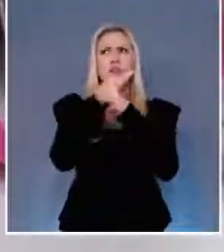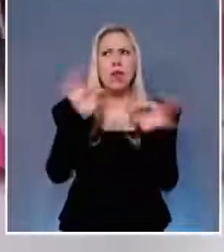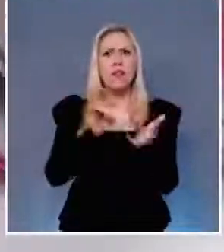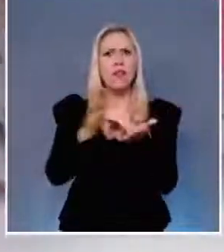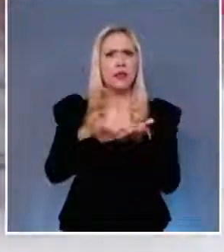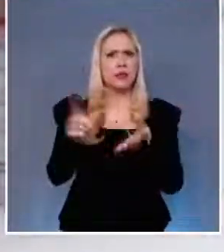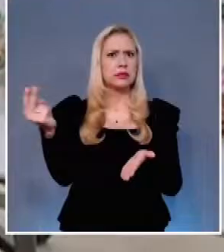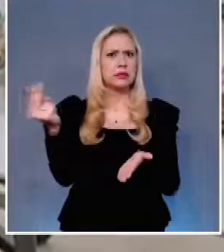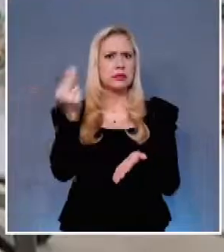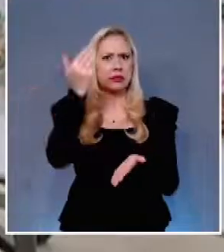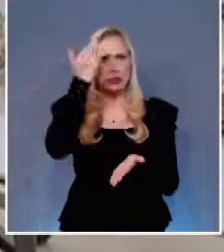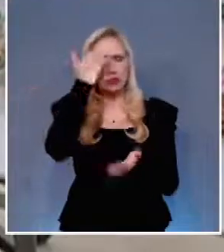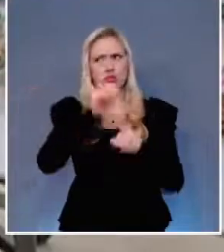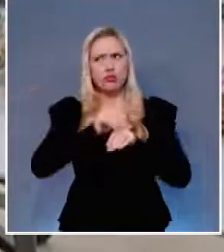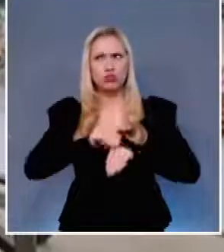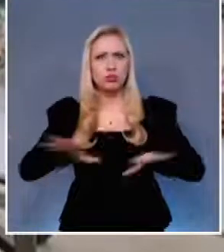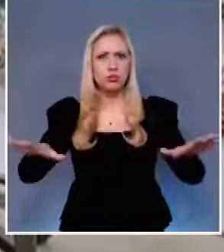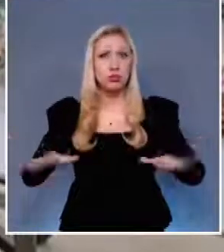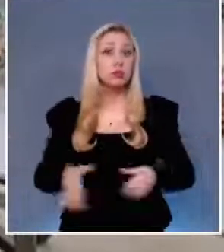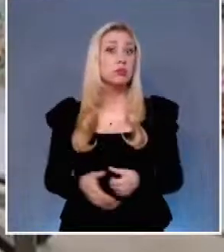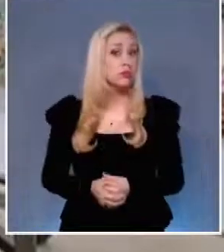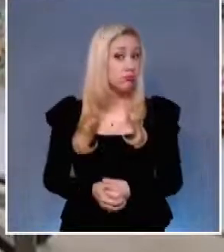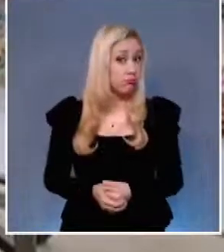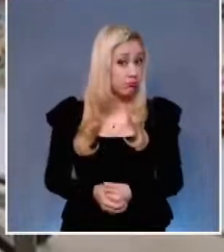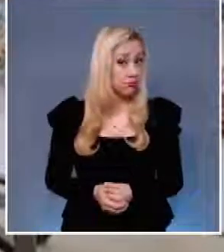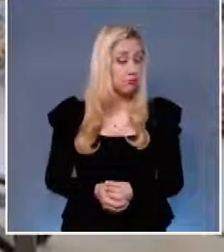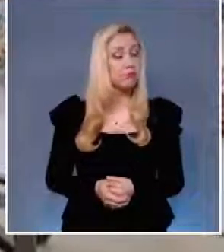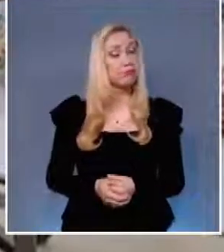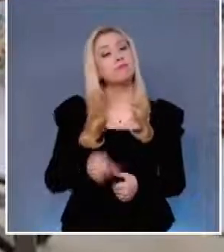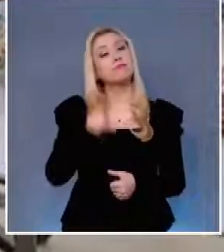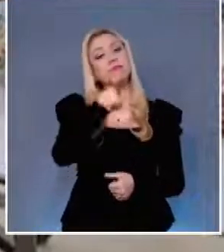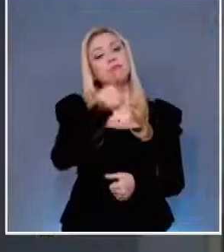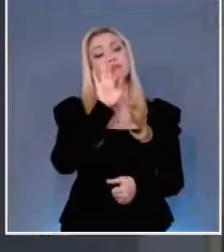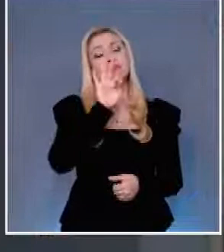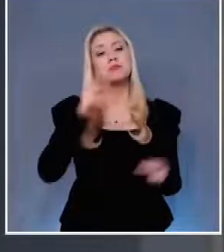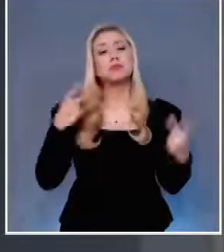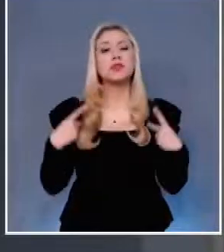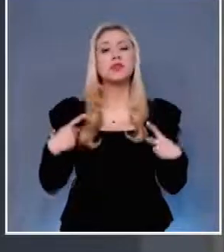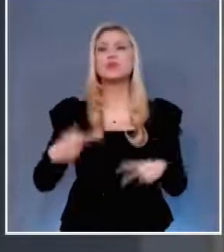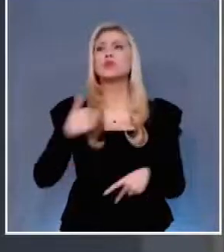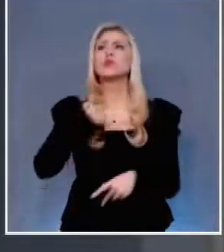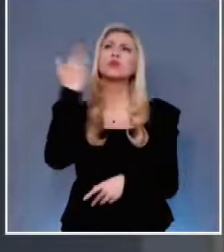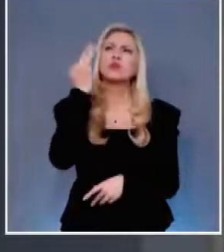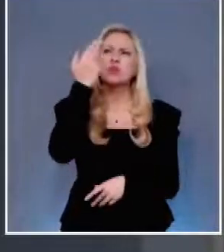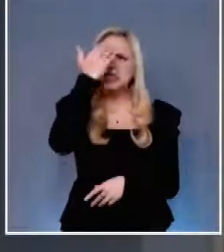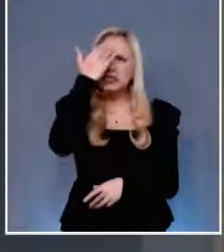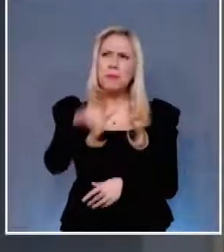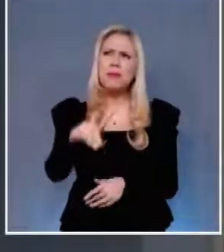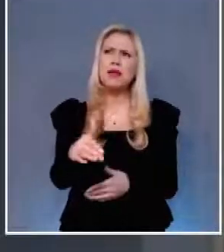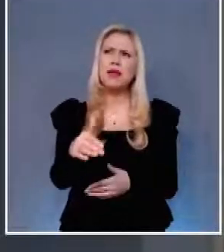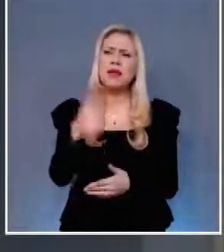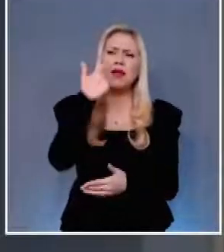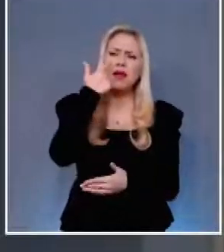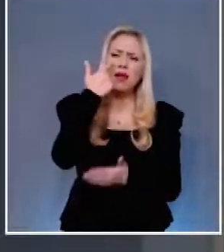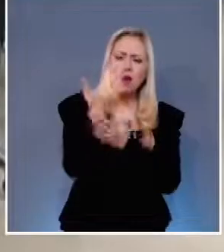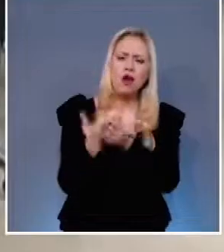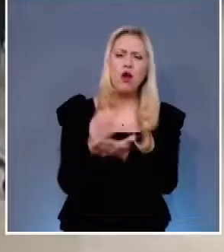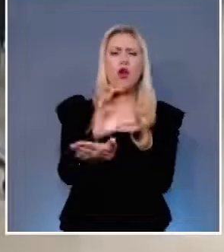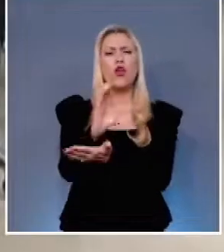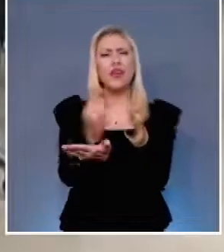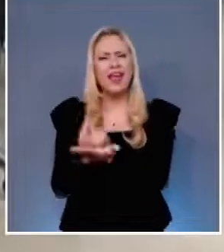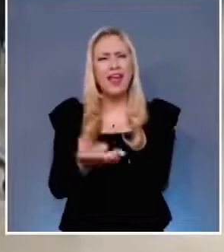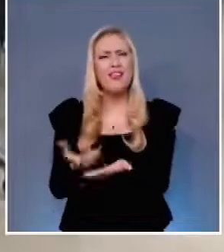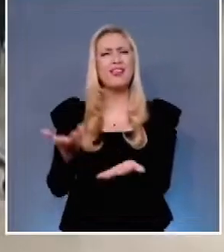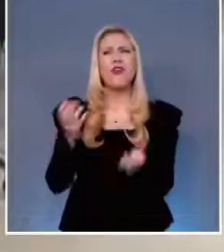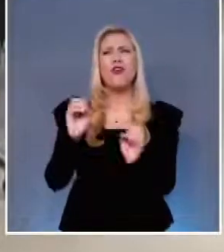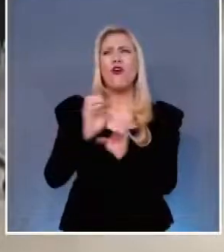Cuando un ciudadano solicita acceso a un documento público y le es negado o dado parcialmente, el